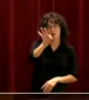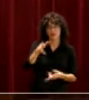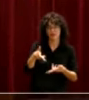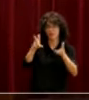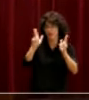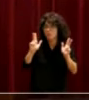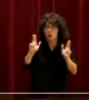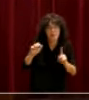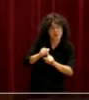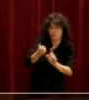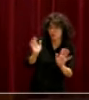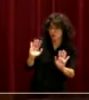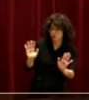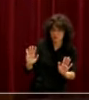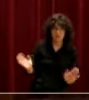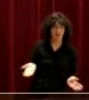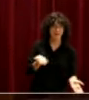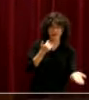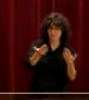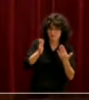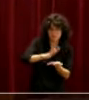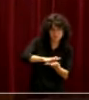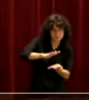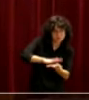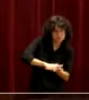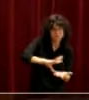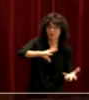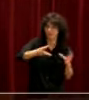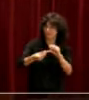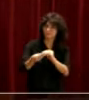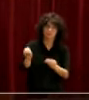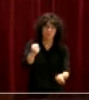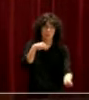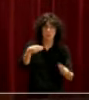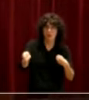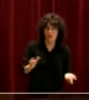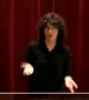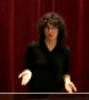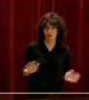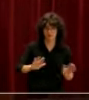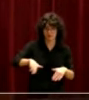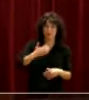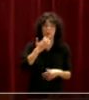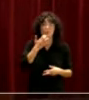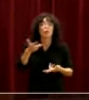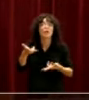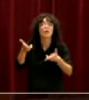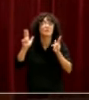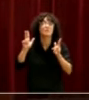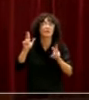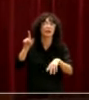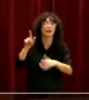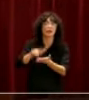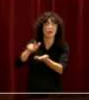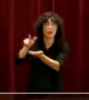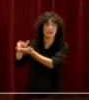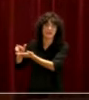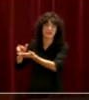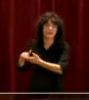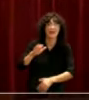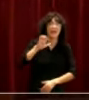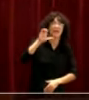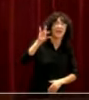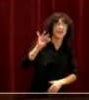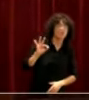todas las conversaciones. Extender la libre elección de lengua al resto de enseñanzas, ESO, bachillerato y formación profesional a partir del siguiente